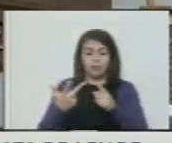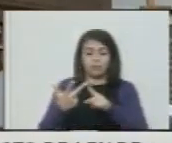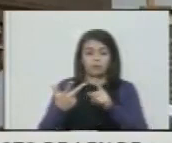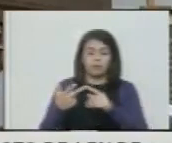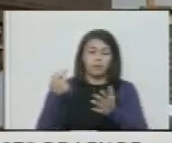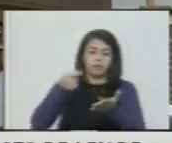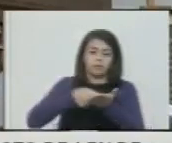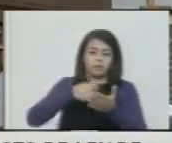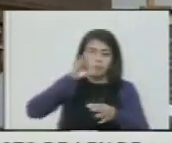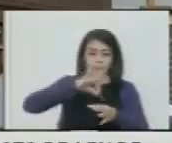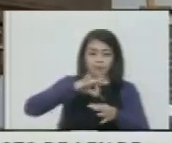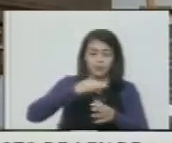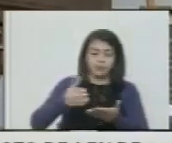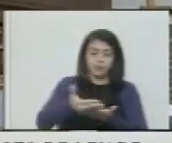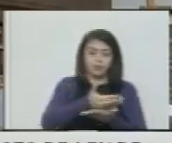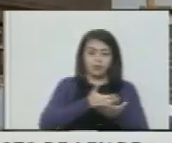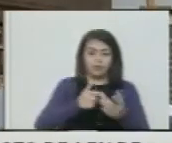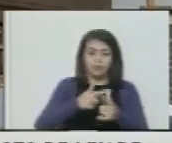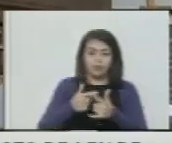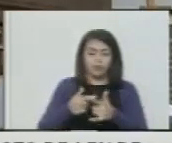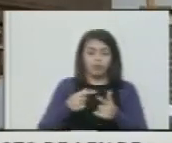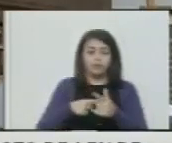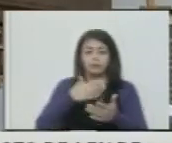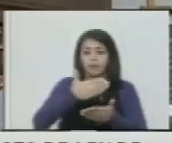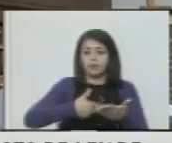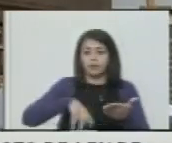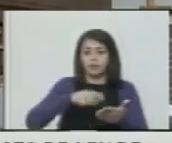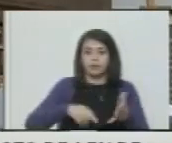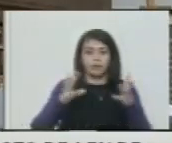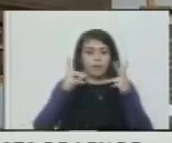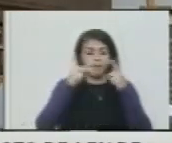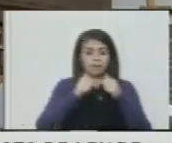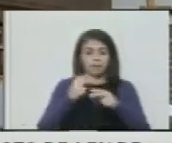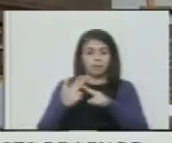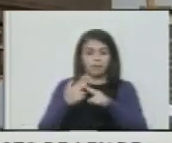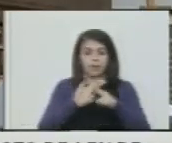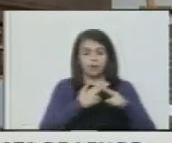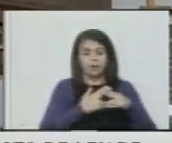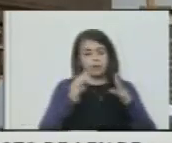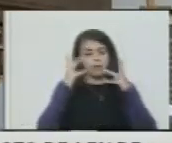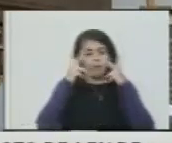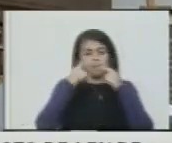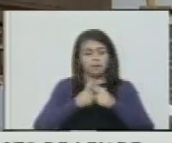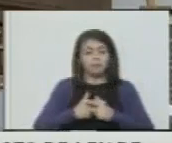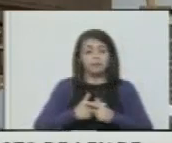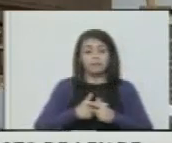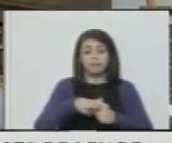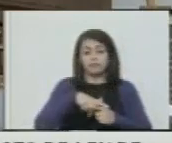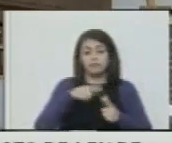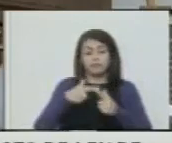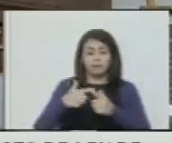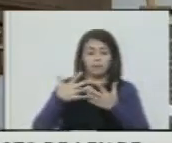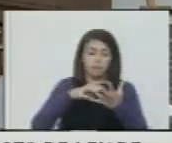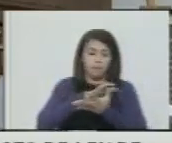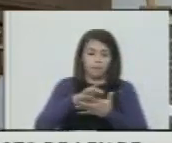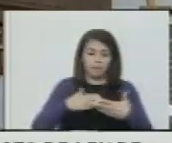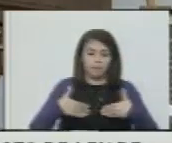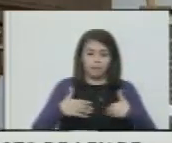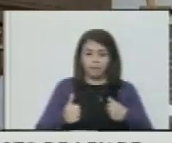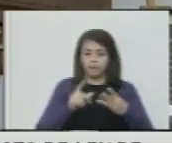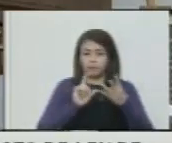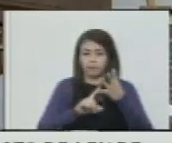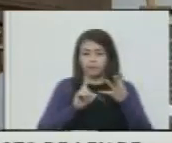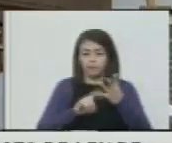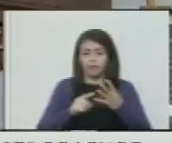3. El ingreso obtenido como remuneración por los contratos de administración de riesgo y de administración de siniestro.